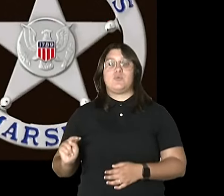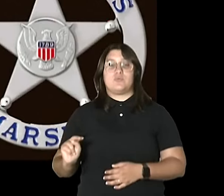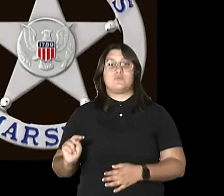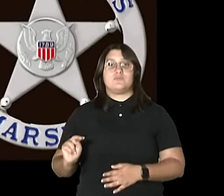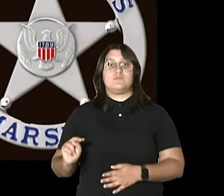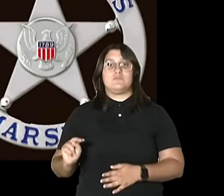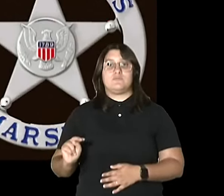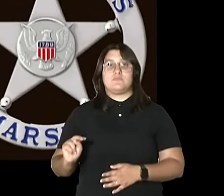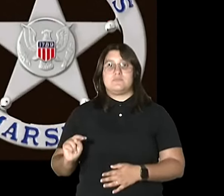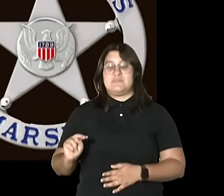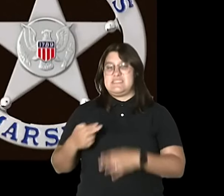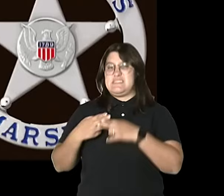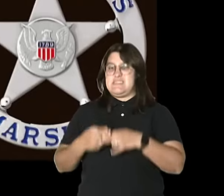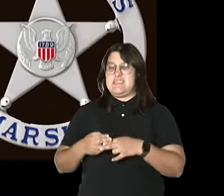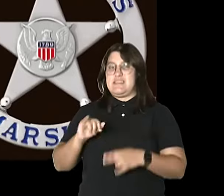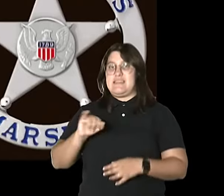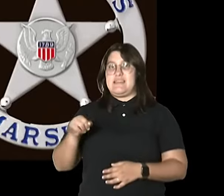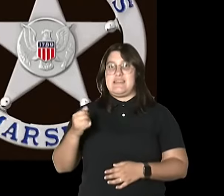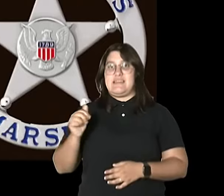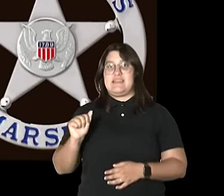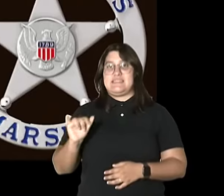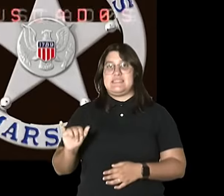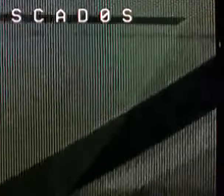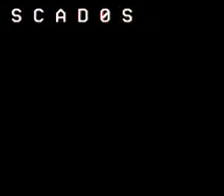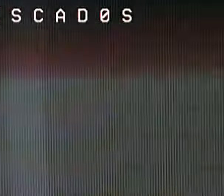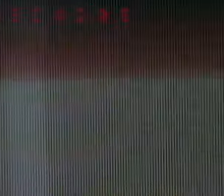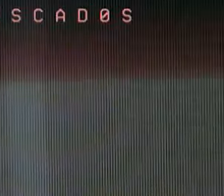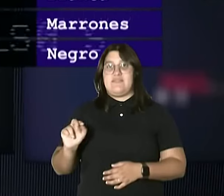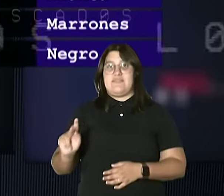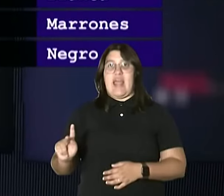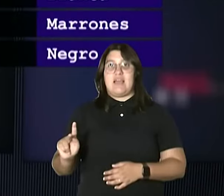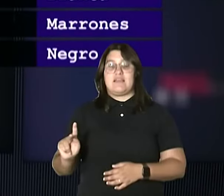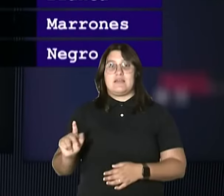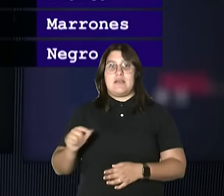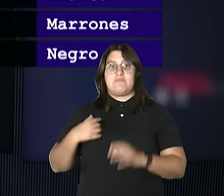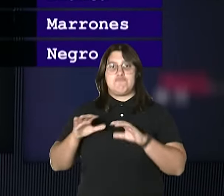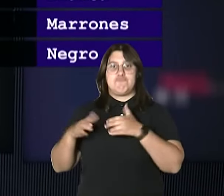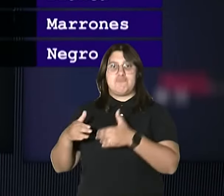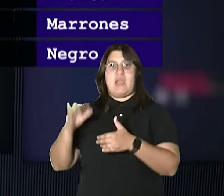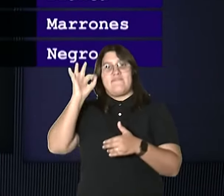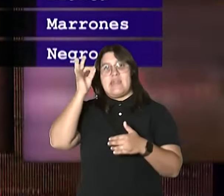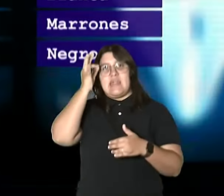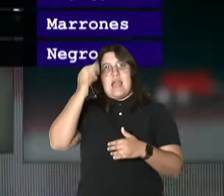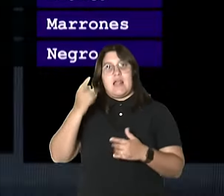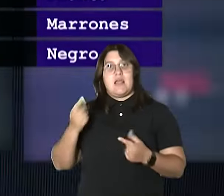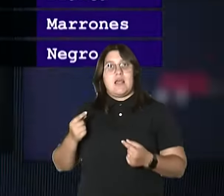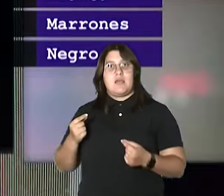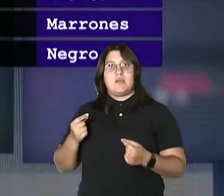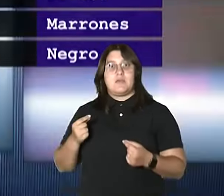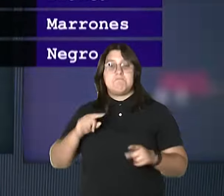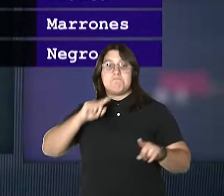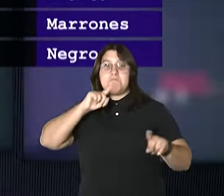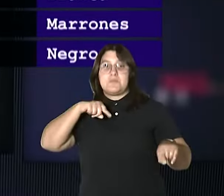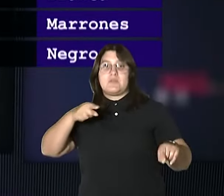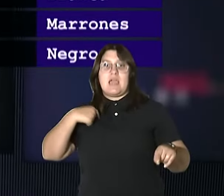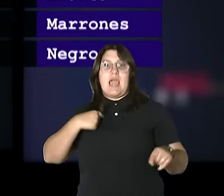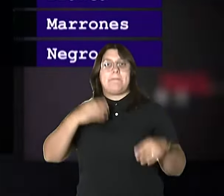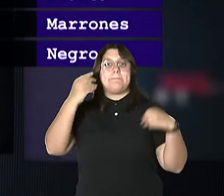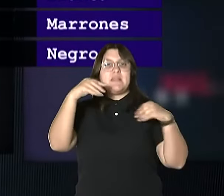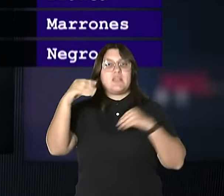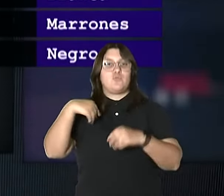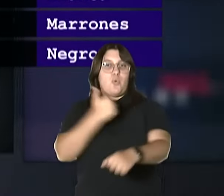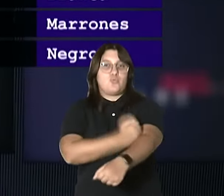la calle como J Frank J Frank fue parte de un p acusatorio Federal el cual se estaba se acusó sobre narcotráfico